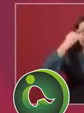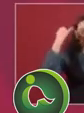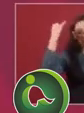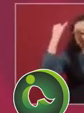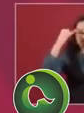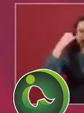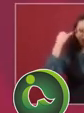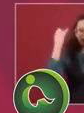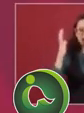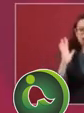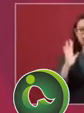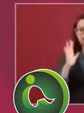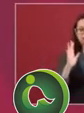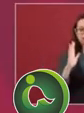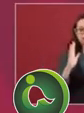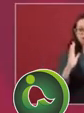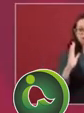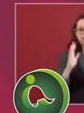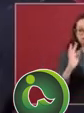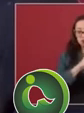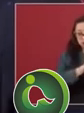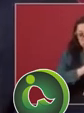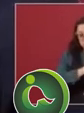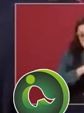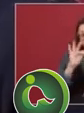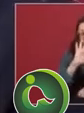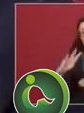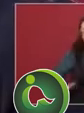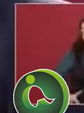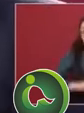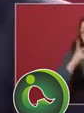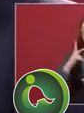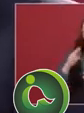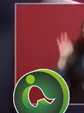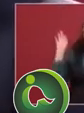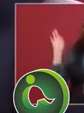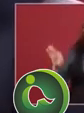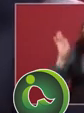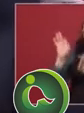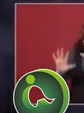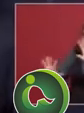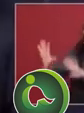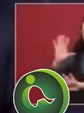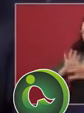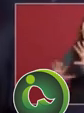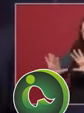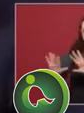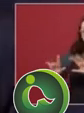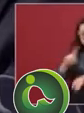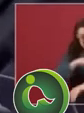se puede manipular a la gente que se puede engañar a la gente pues